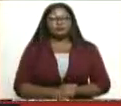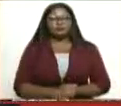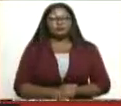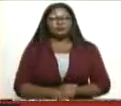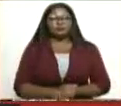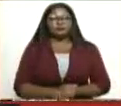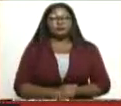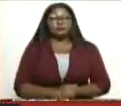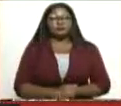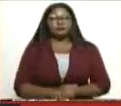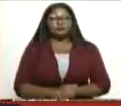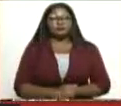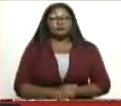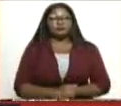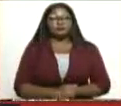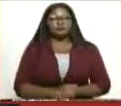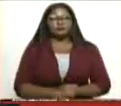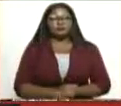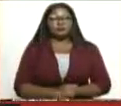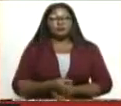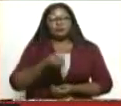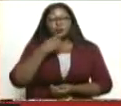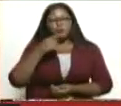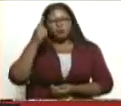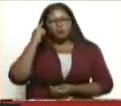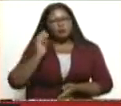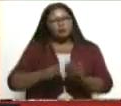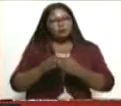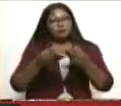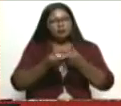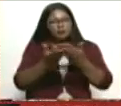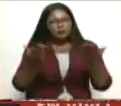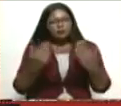Buenos días todavía a todas y todos.